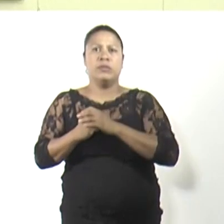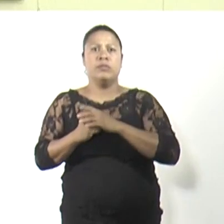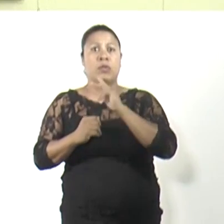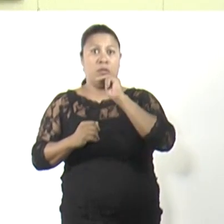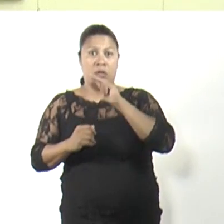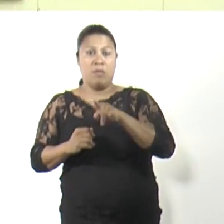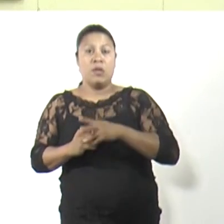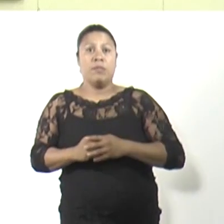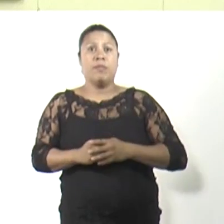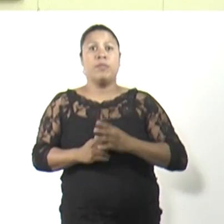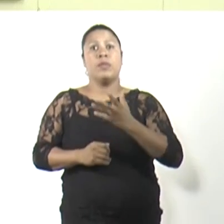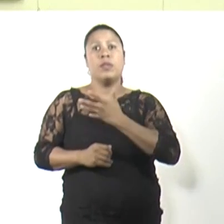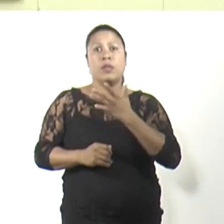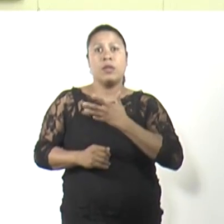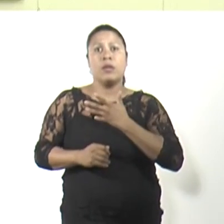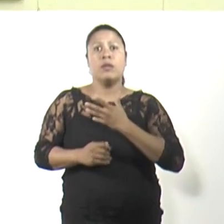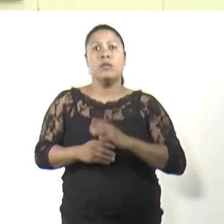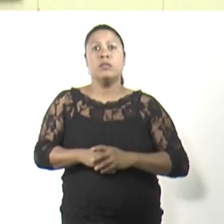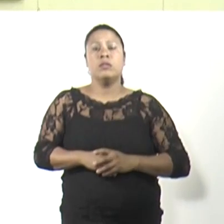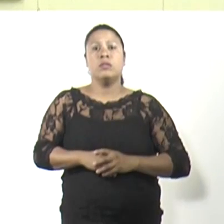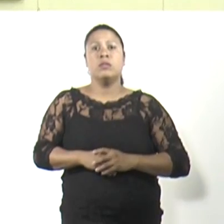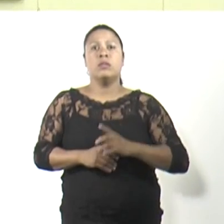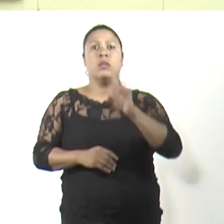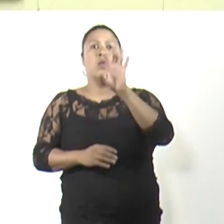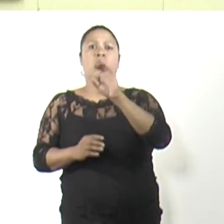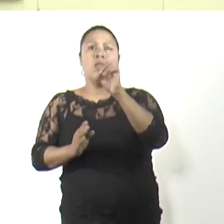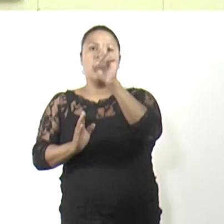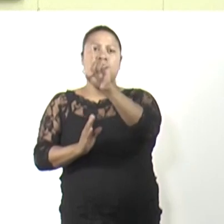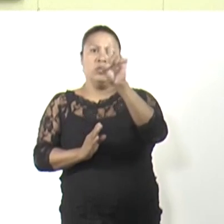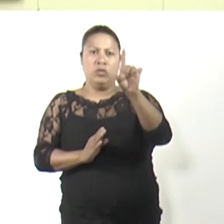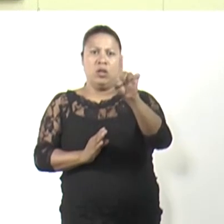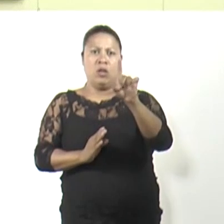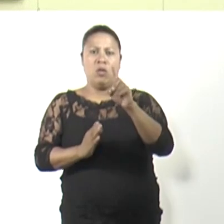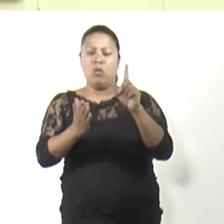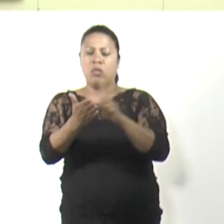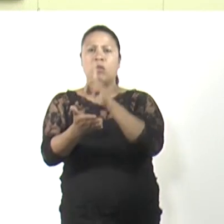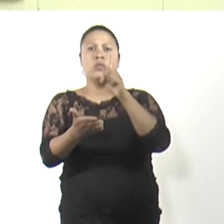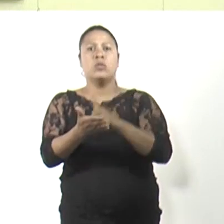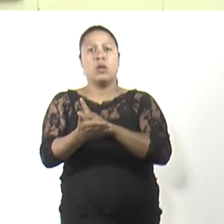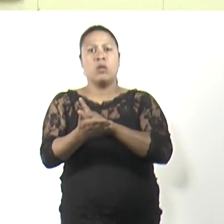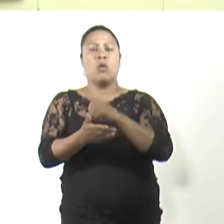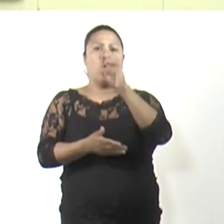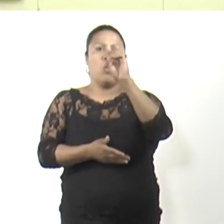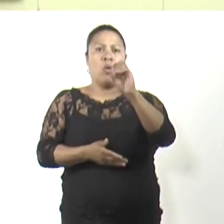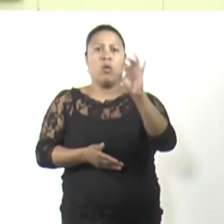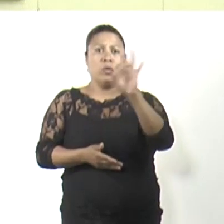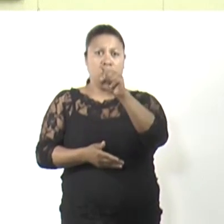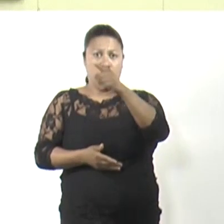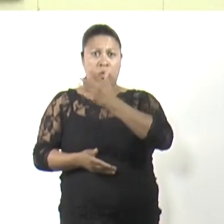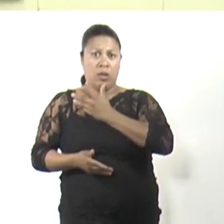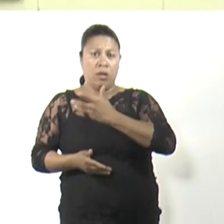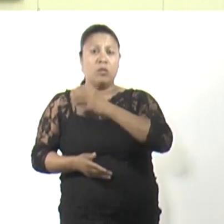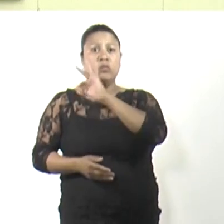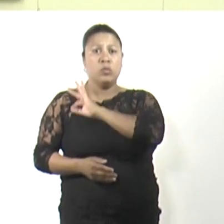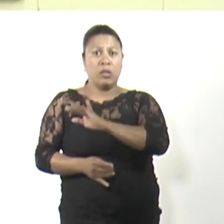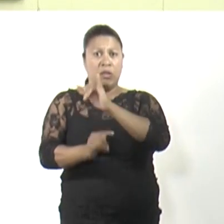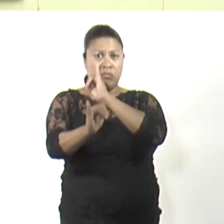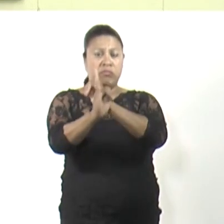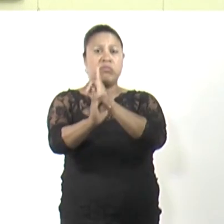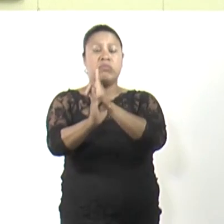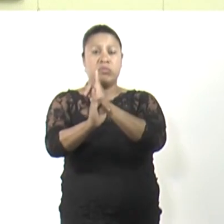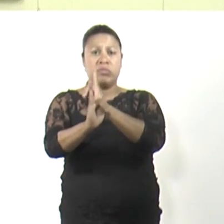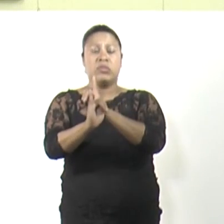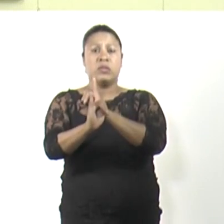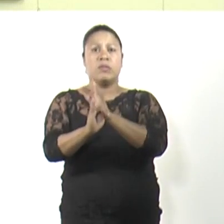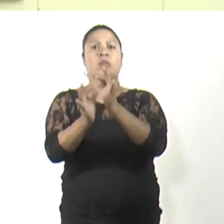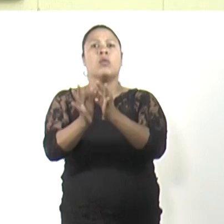también que tengas a la mano un diccionario. O bien, si tienes acceso a Internet,